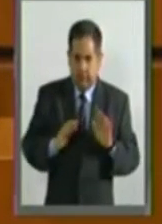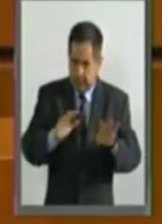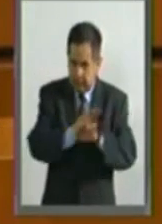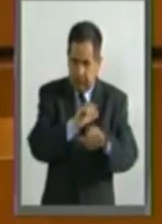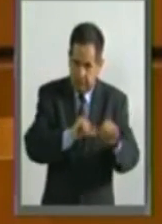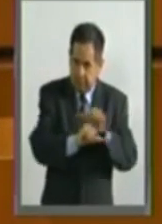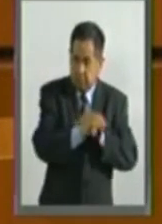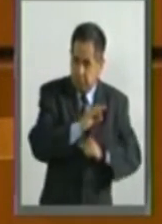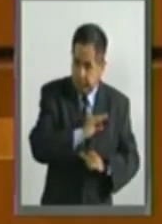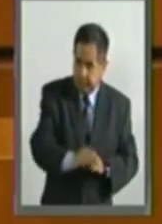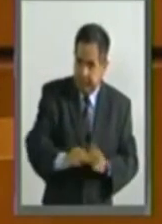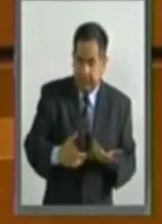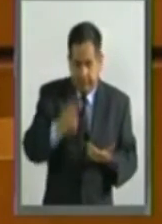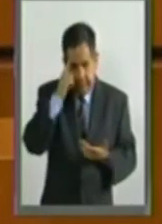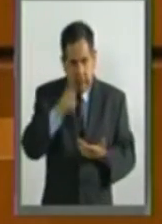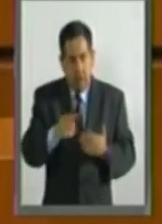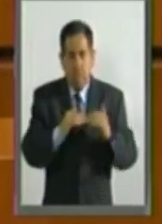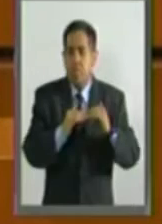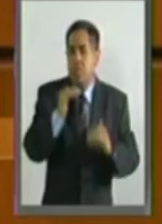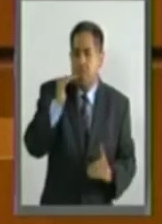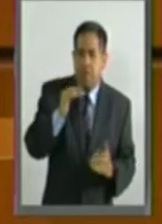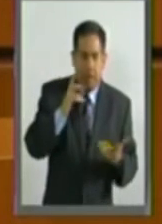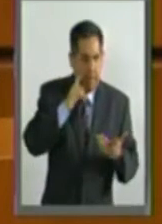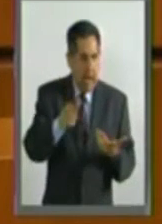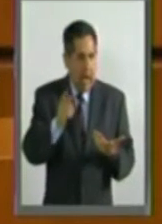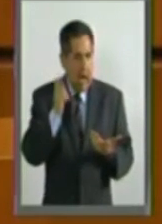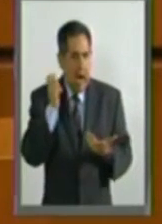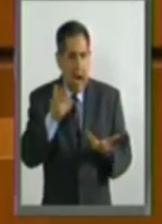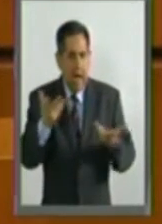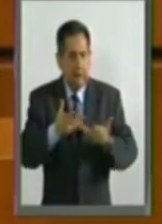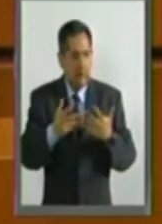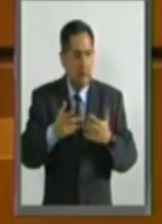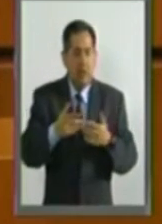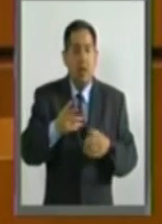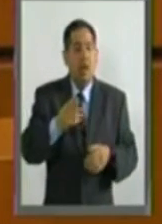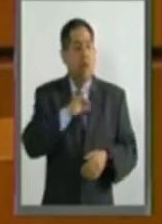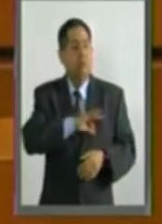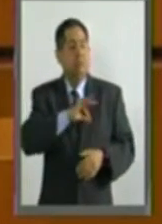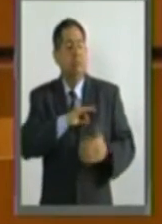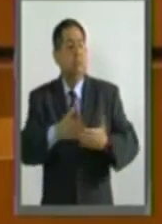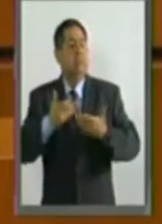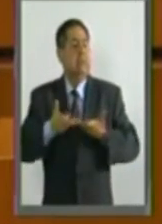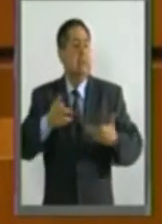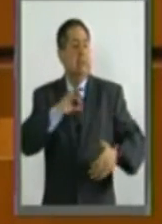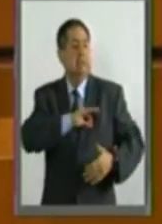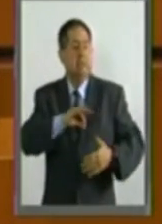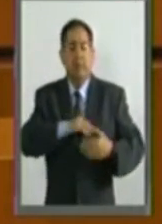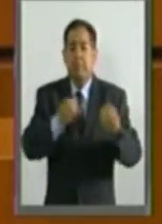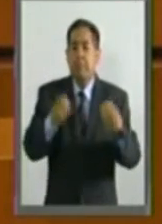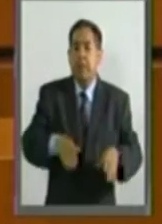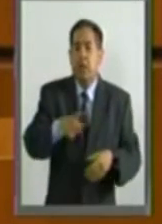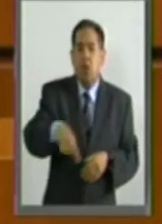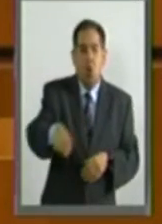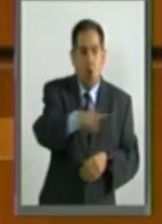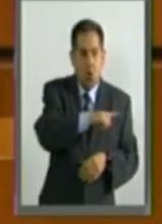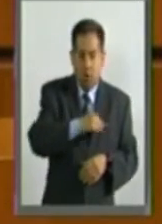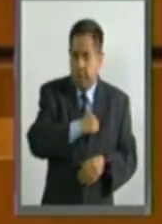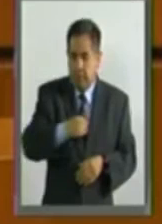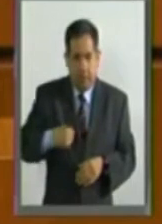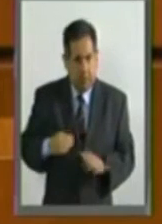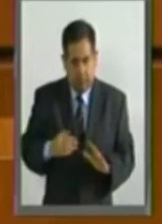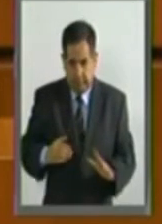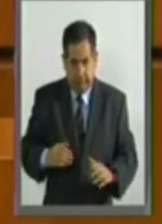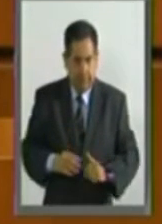situación, una condición de desventaja para hacer un uso lucrativo de tierras, perjudicando a otros integrantes del